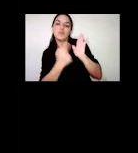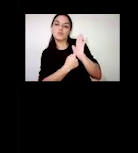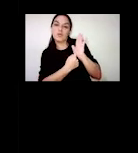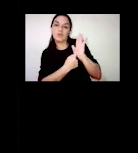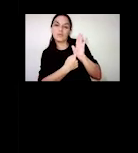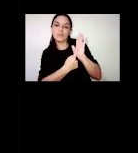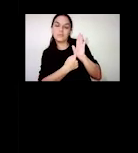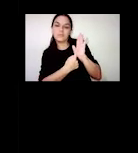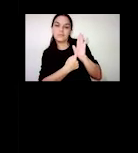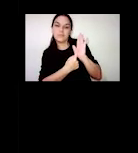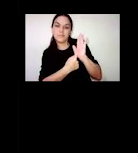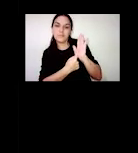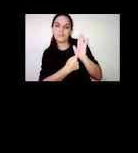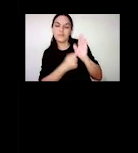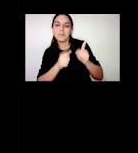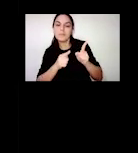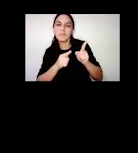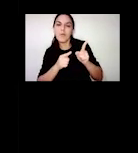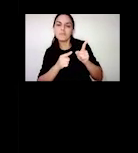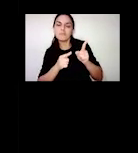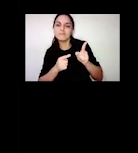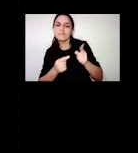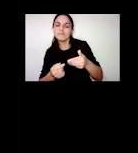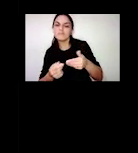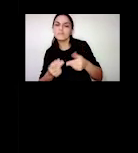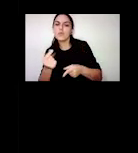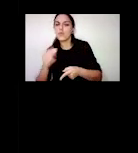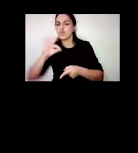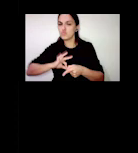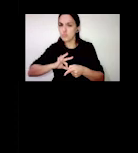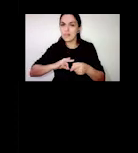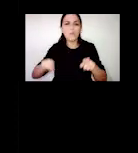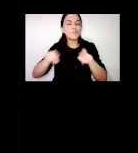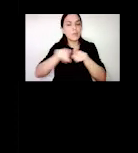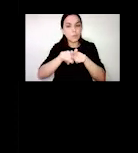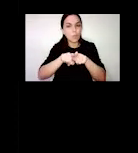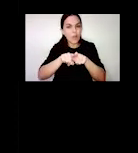cuyos ingresos brutos anuales hayan igualado o superado la suma de